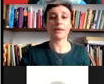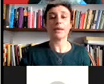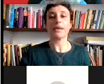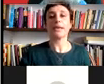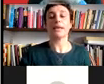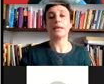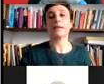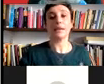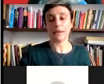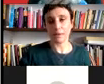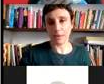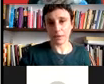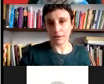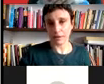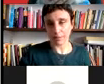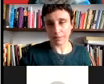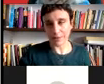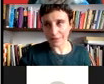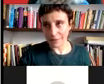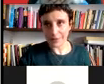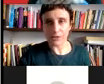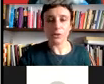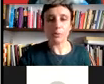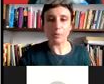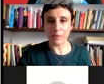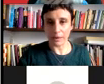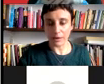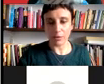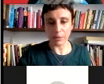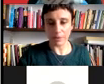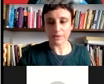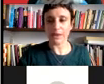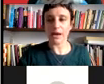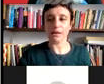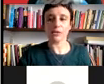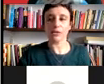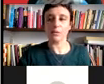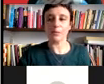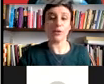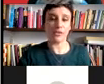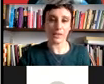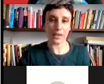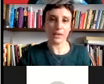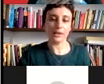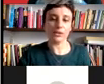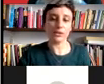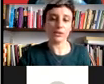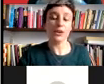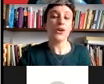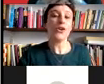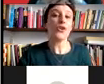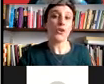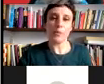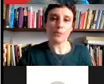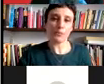formarse, de recibir atención con privacidad, con confidencialidad y todo